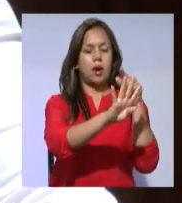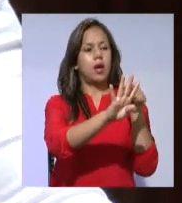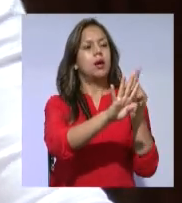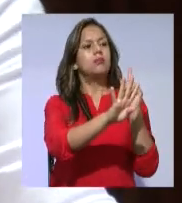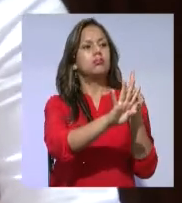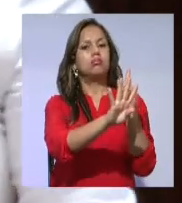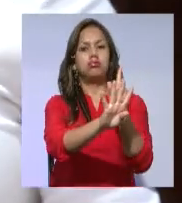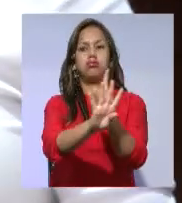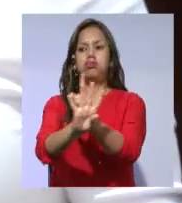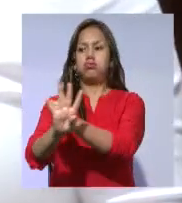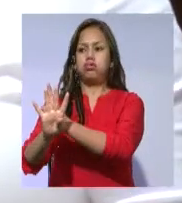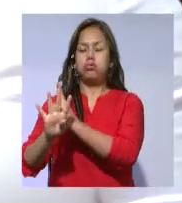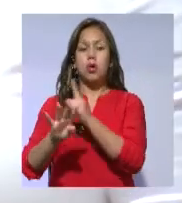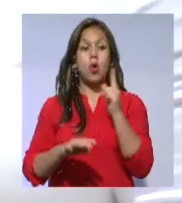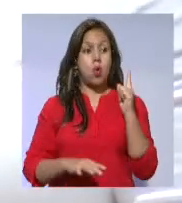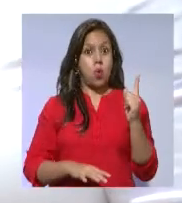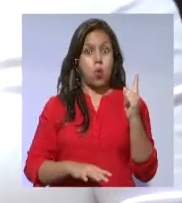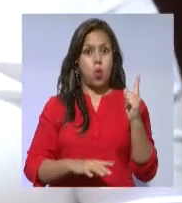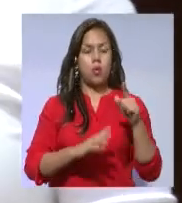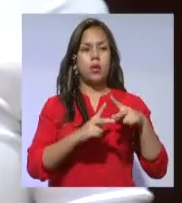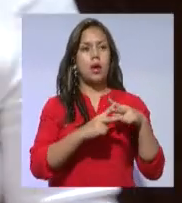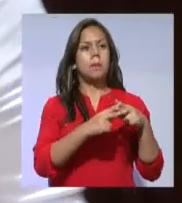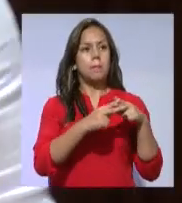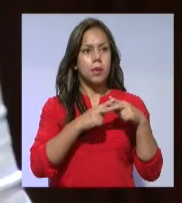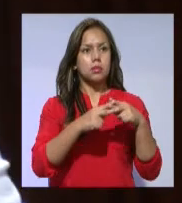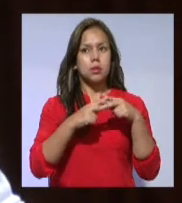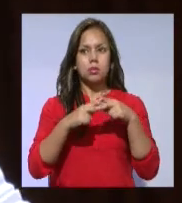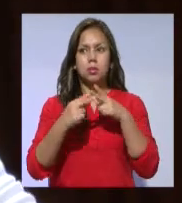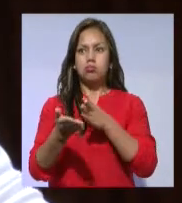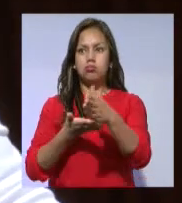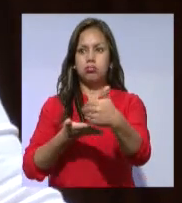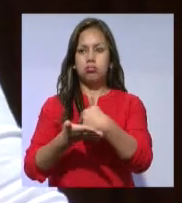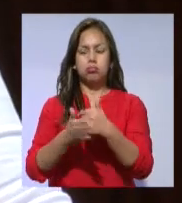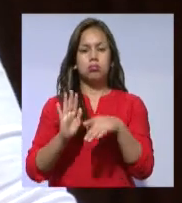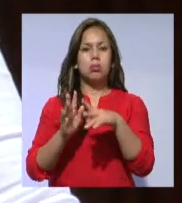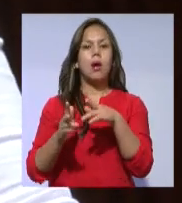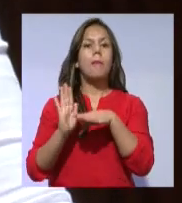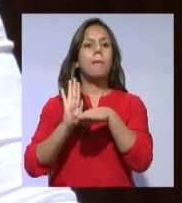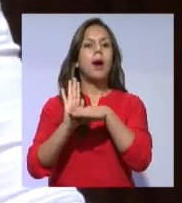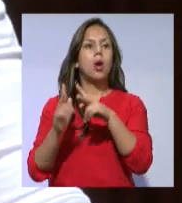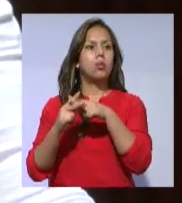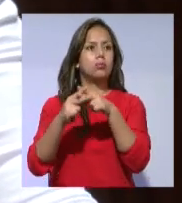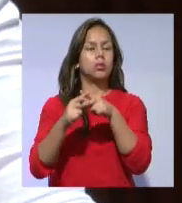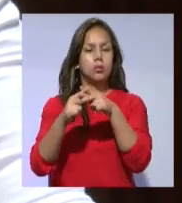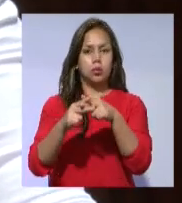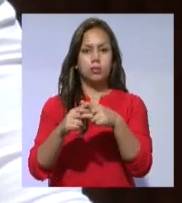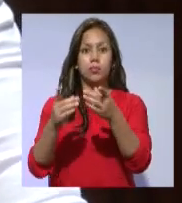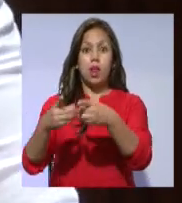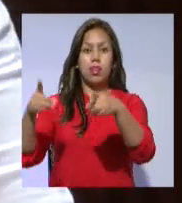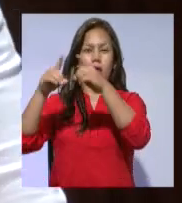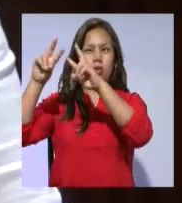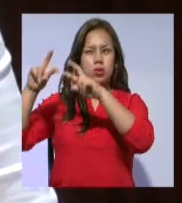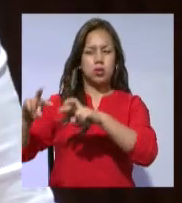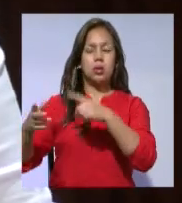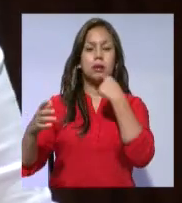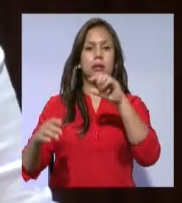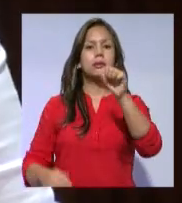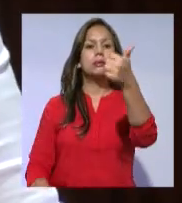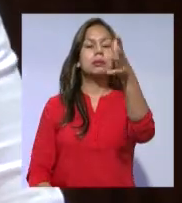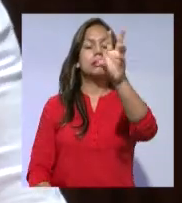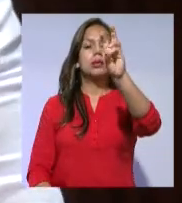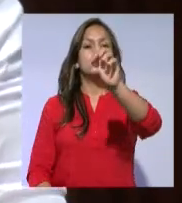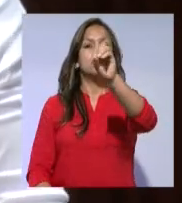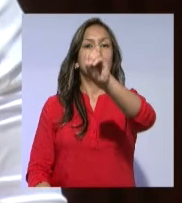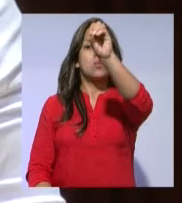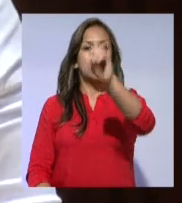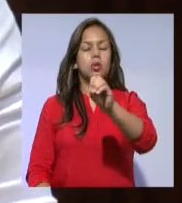según la investigación que hicimos pidiendo a las autoridades pertinentes recibimos como resultado que apenas del 16% de la población